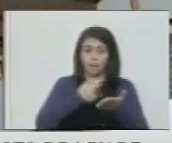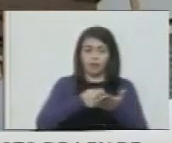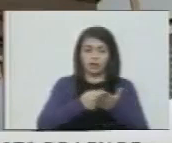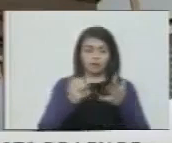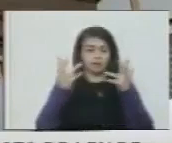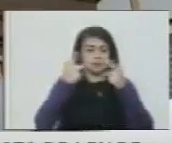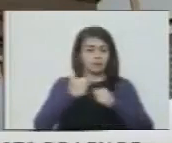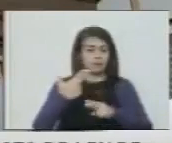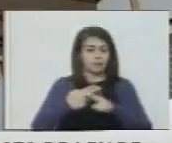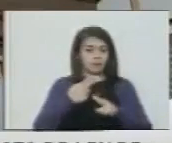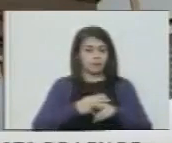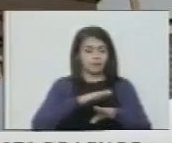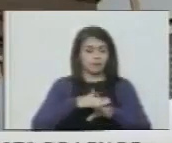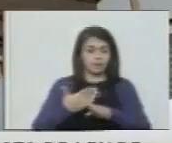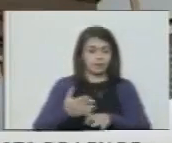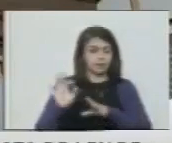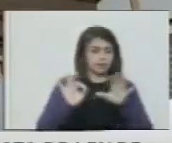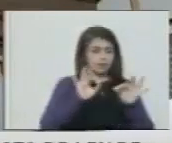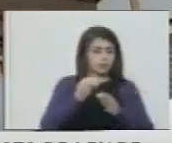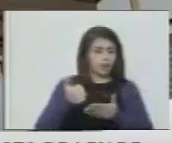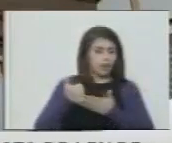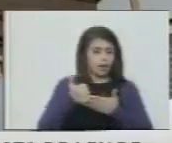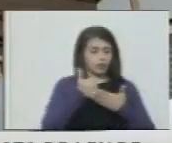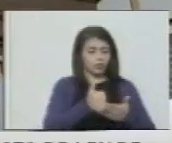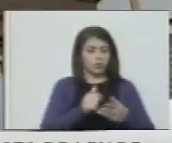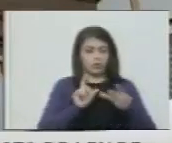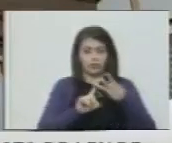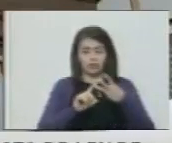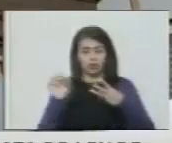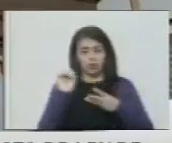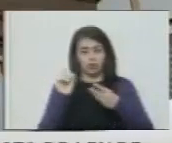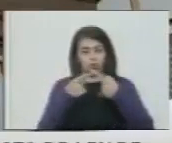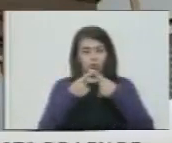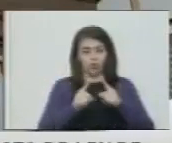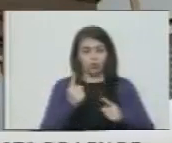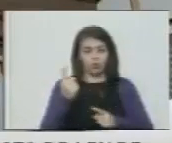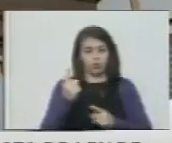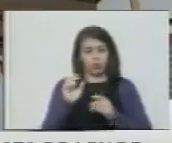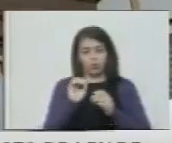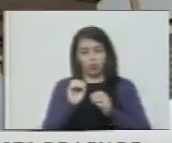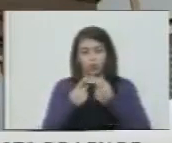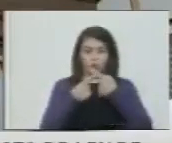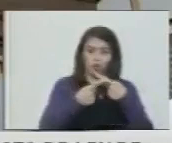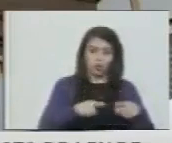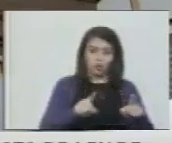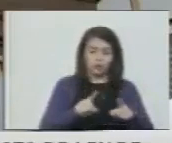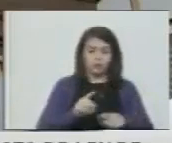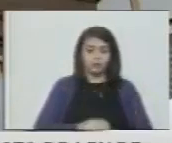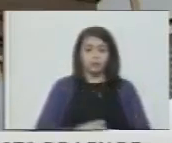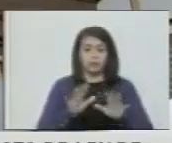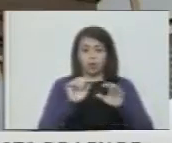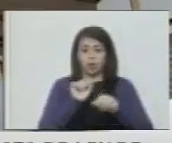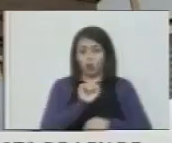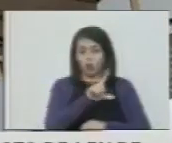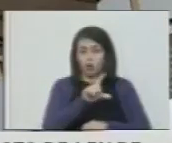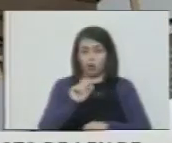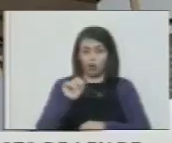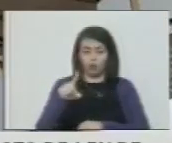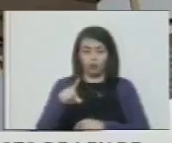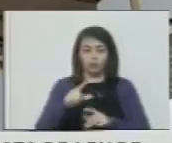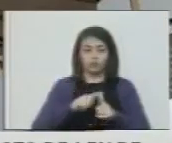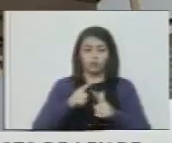administración de riesgo, bien para su exclusivo beneficio de terceros o de uno y otros. 11,